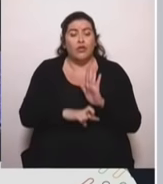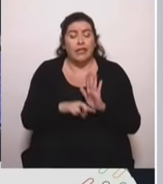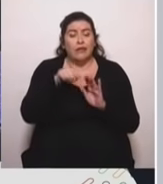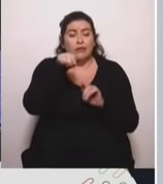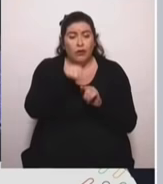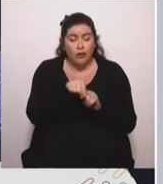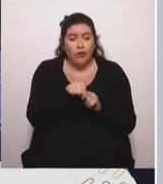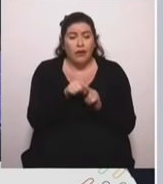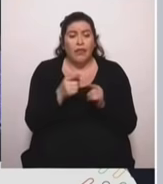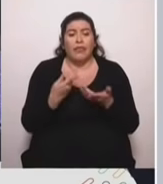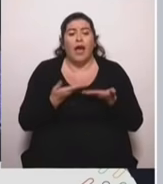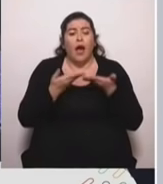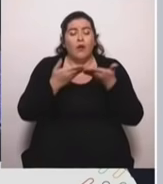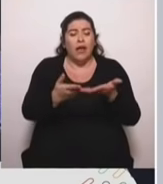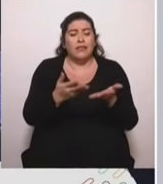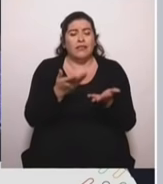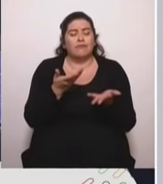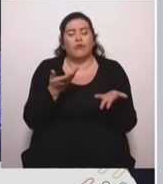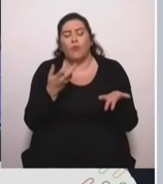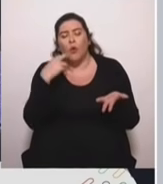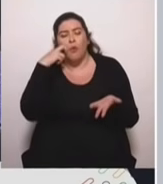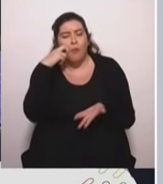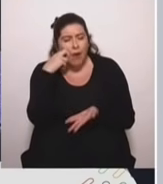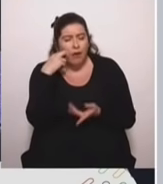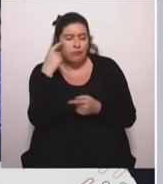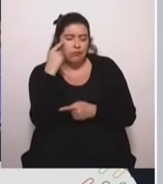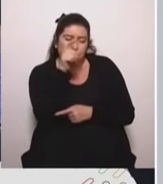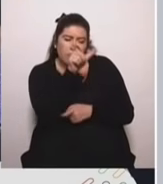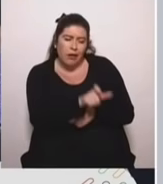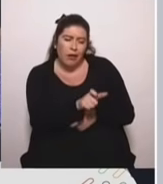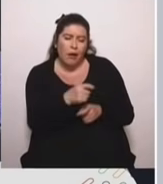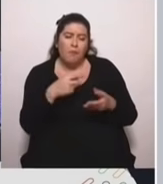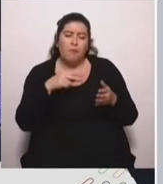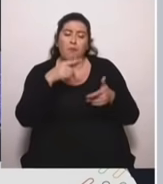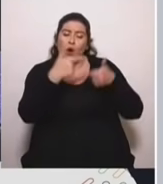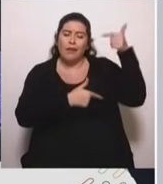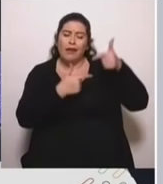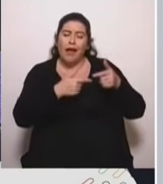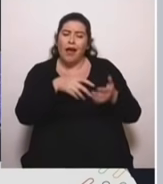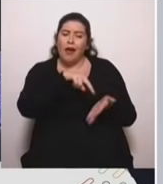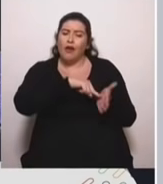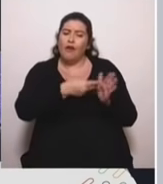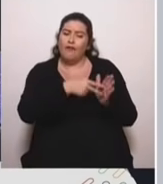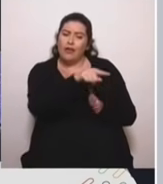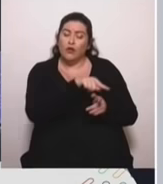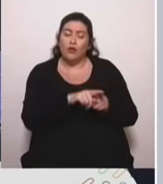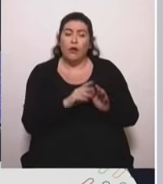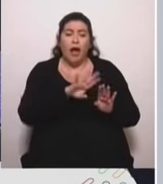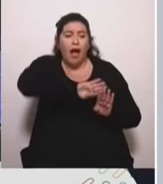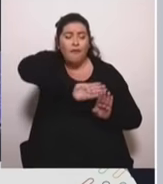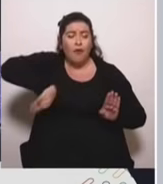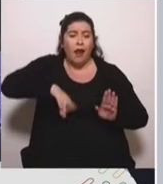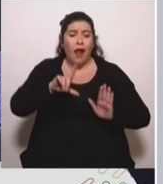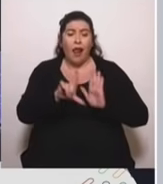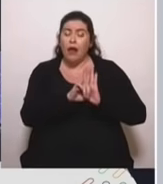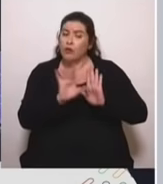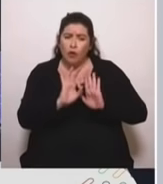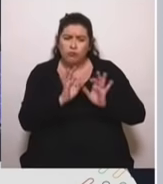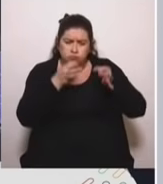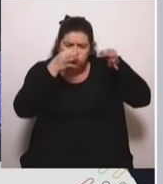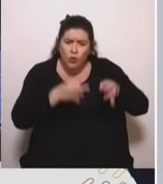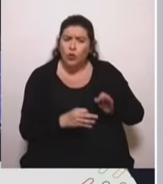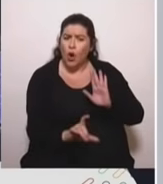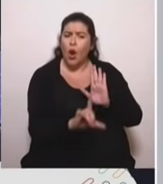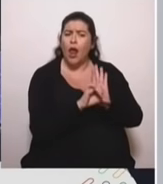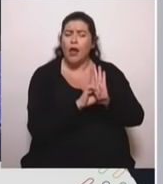hubo cambios en cómo se plantearon las preguntas, pero particularmente el hecho de que fuera esta votación a mano alzada, leí algunos comentarios que decían